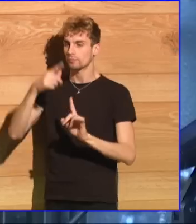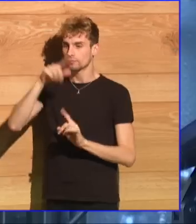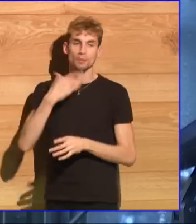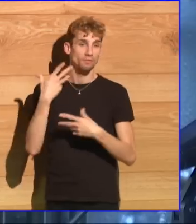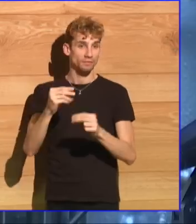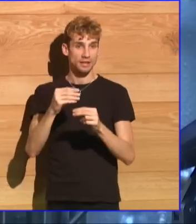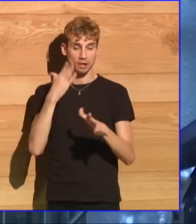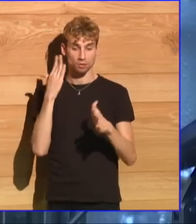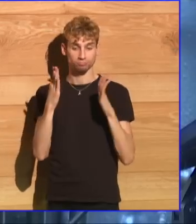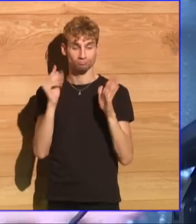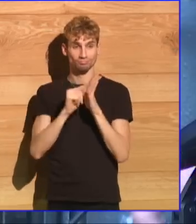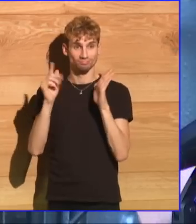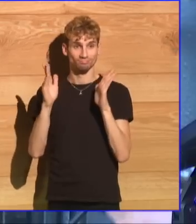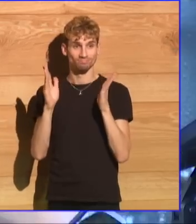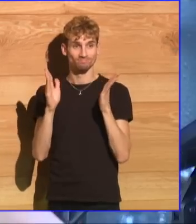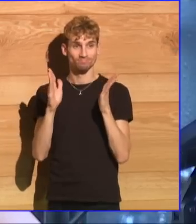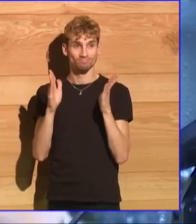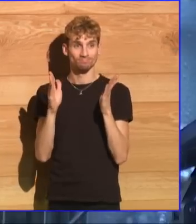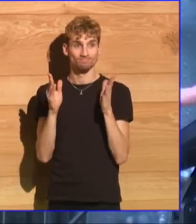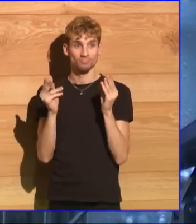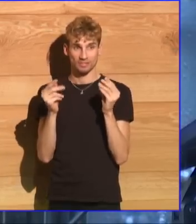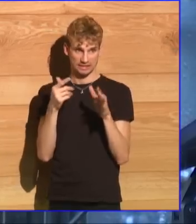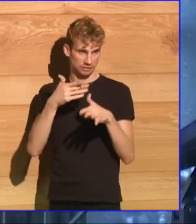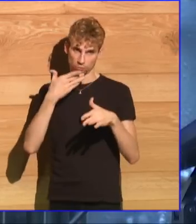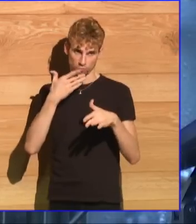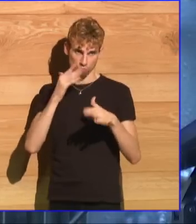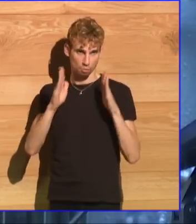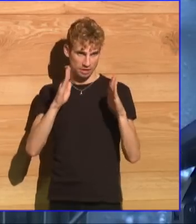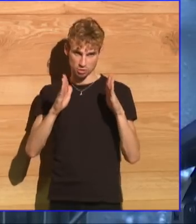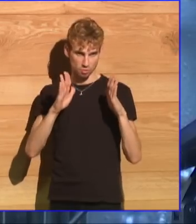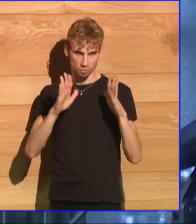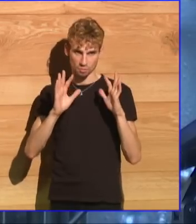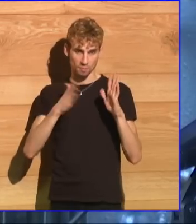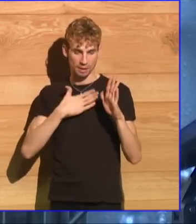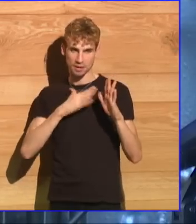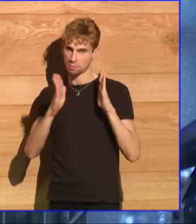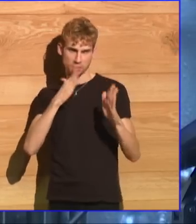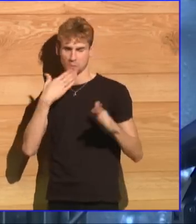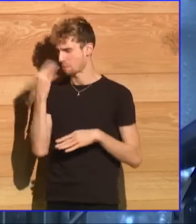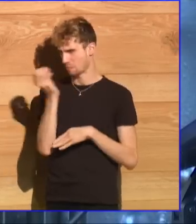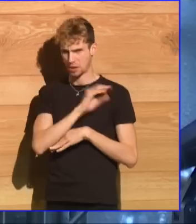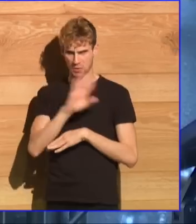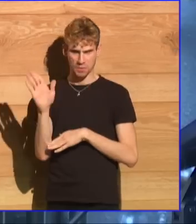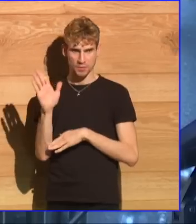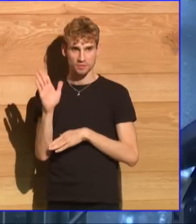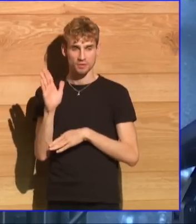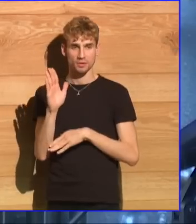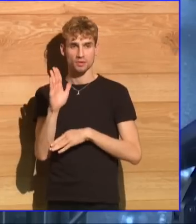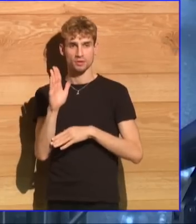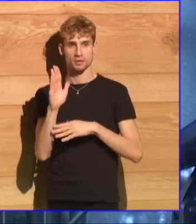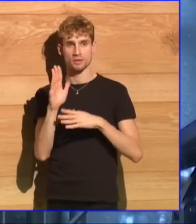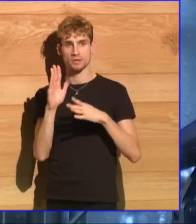hay un instante en el que, de nuevo, este es un momento de máximos para mí, Ujú. el momento en el que más